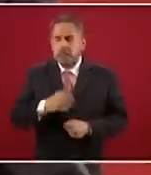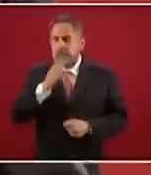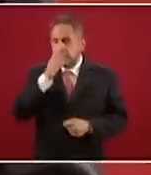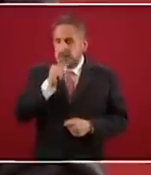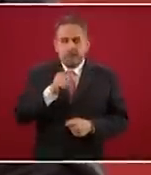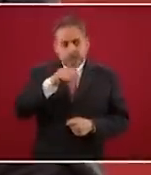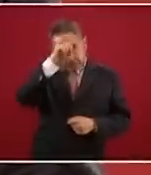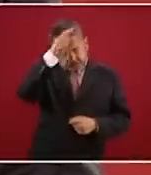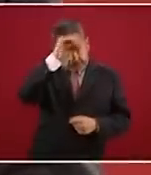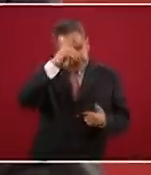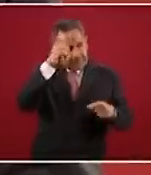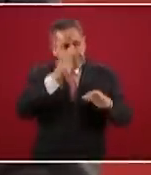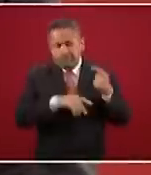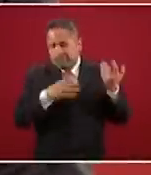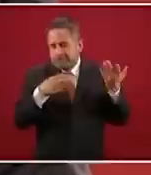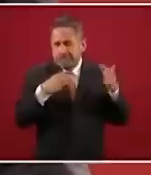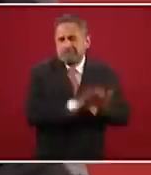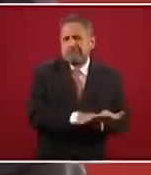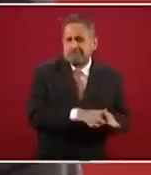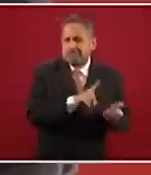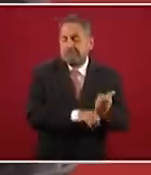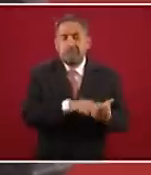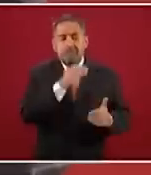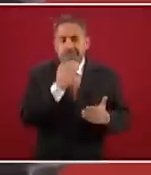las minas.